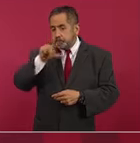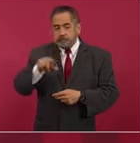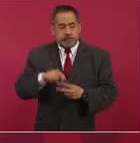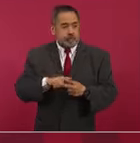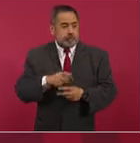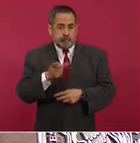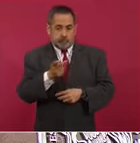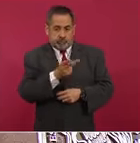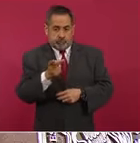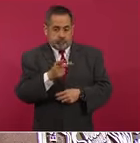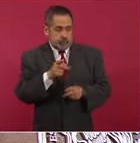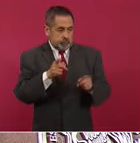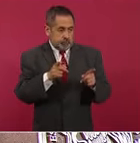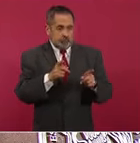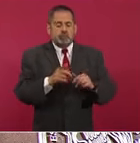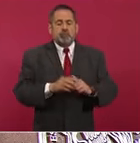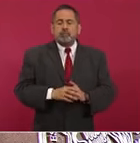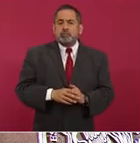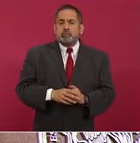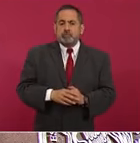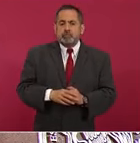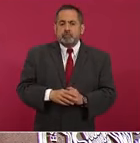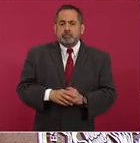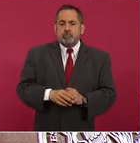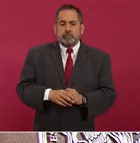los dos casos,